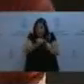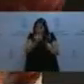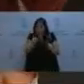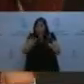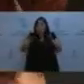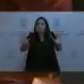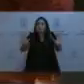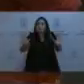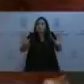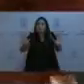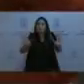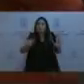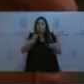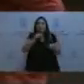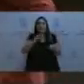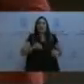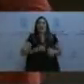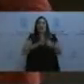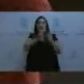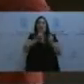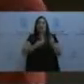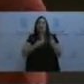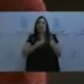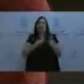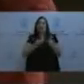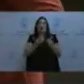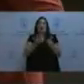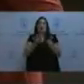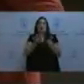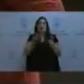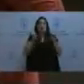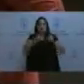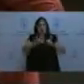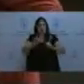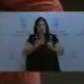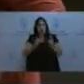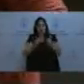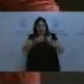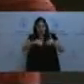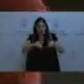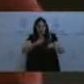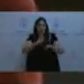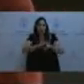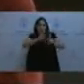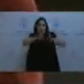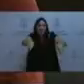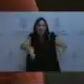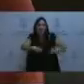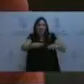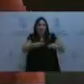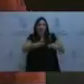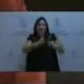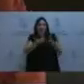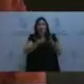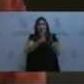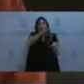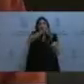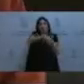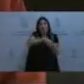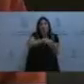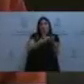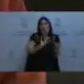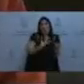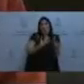convenio con el Ayuntamiento de Siero para rehabilitar un equipamiento que es municipal y que en su día utilizó la asociación